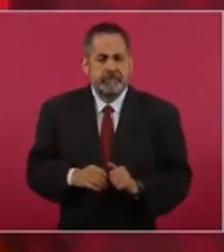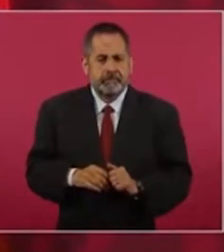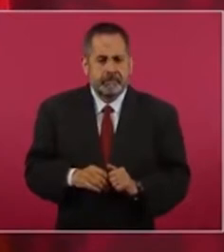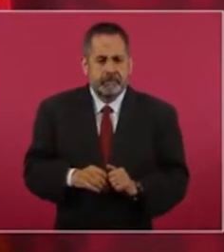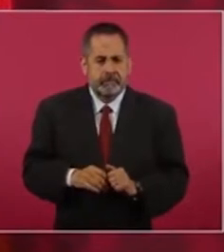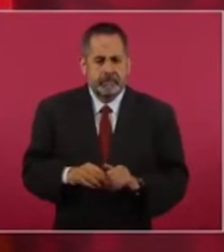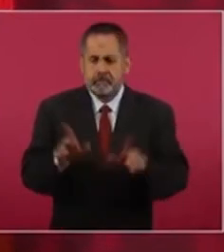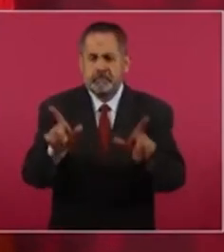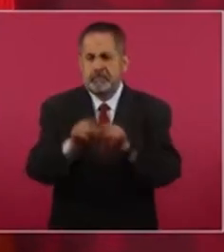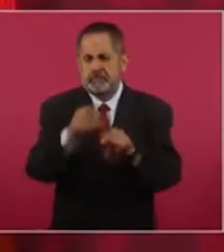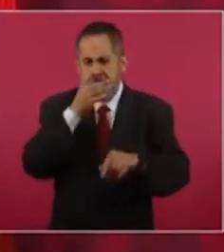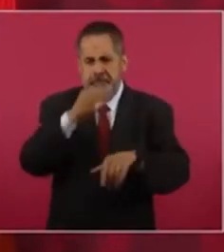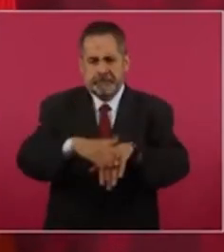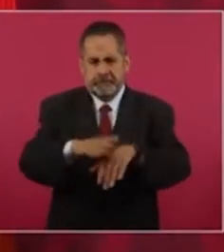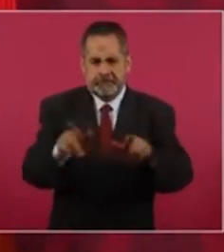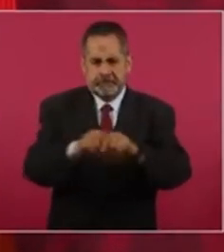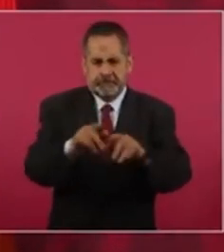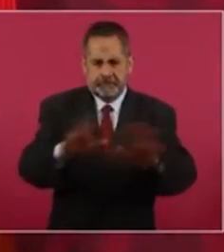Eso es lo único que puedo decir.